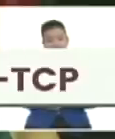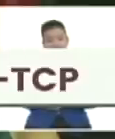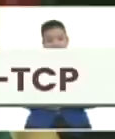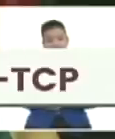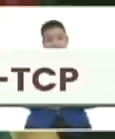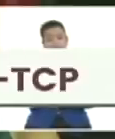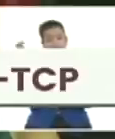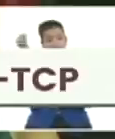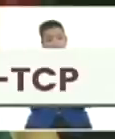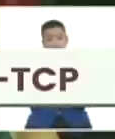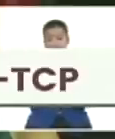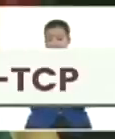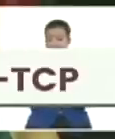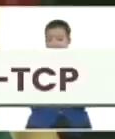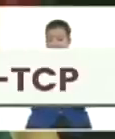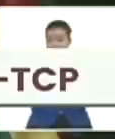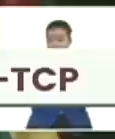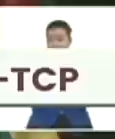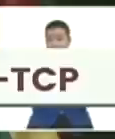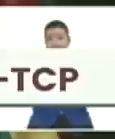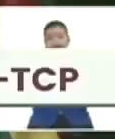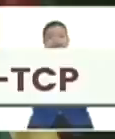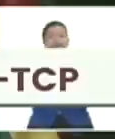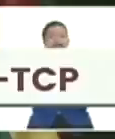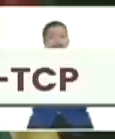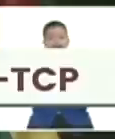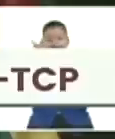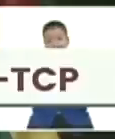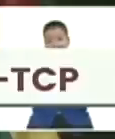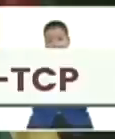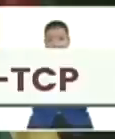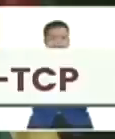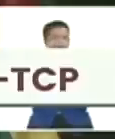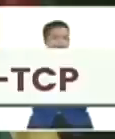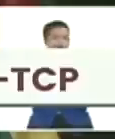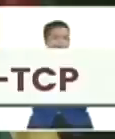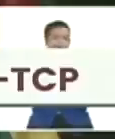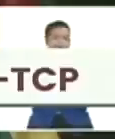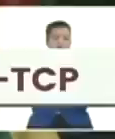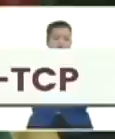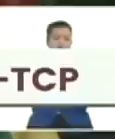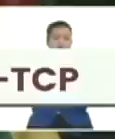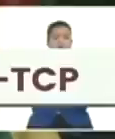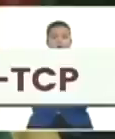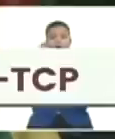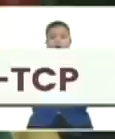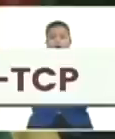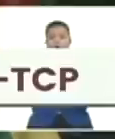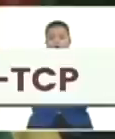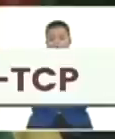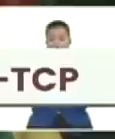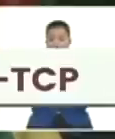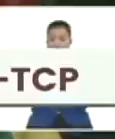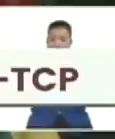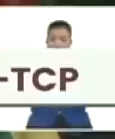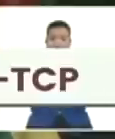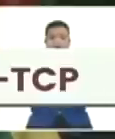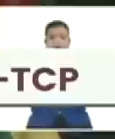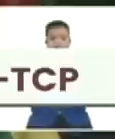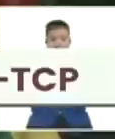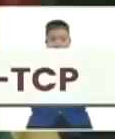resolución aprobada por la CELAC en 2014, en una cumbre presidencial realizada en esta misma